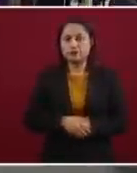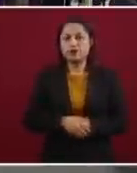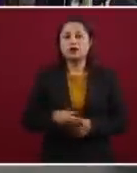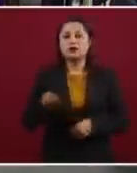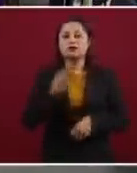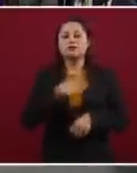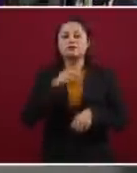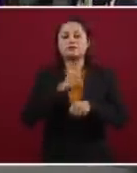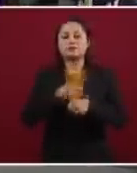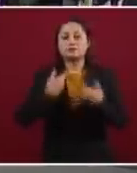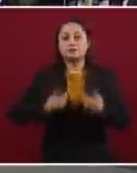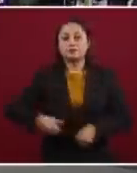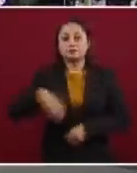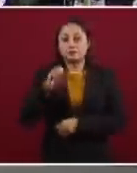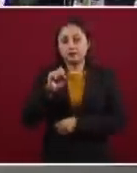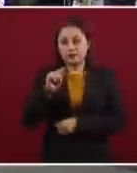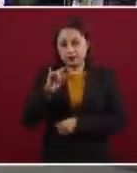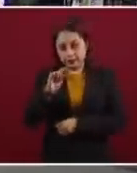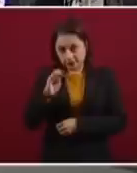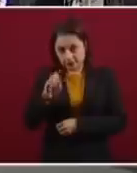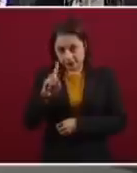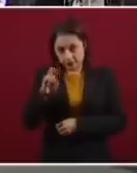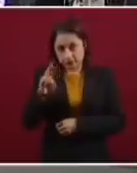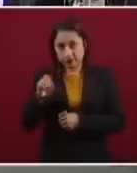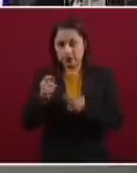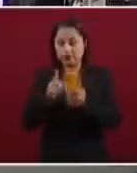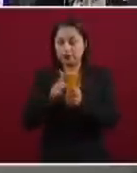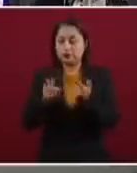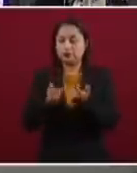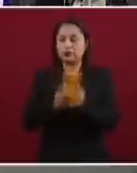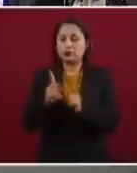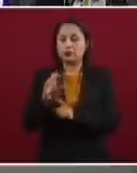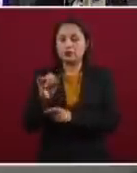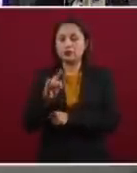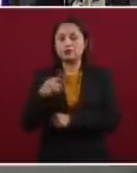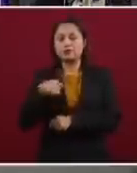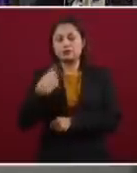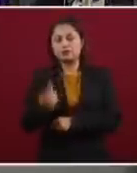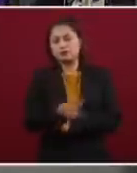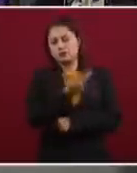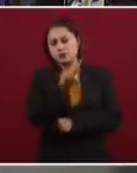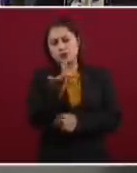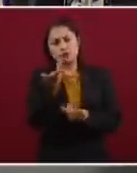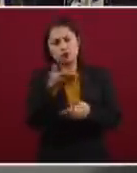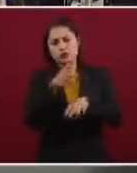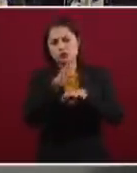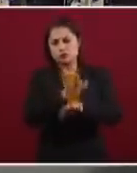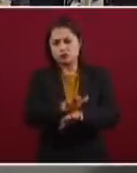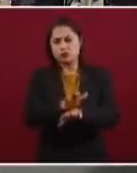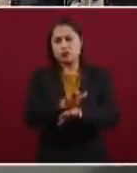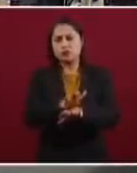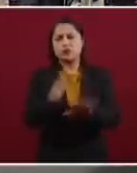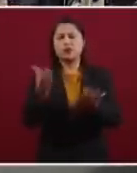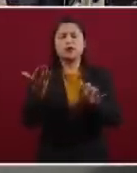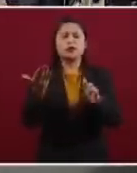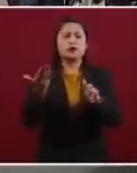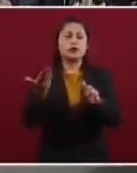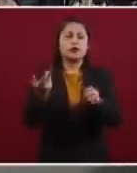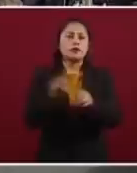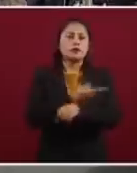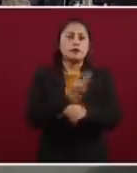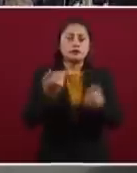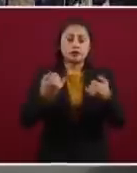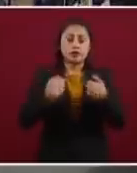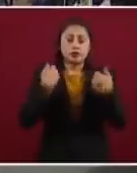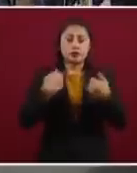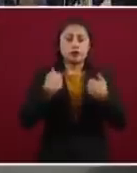se valoran de diario basta grupo cantón preguntarle sobre si hay algún programa para los jóvenes que han caído desgraciadamente en las